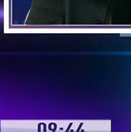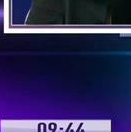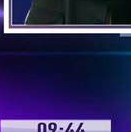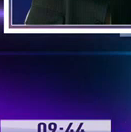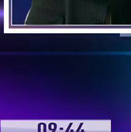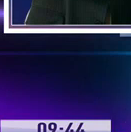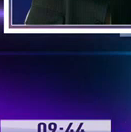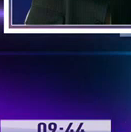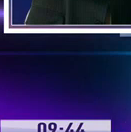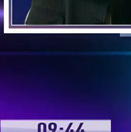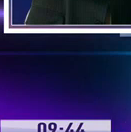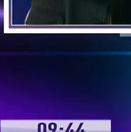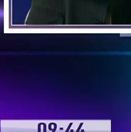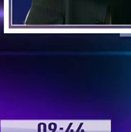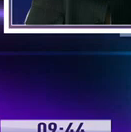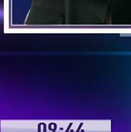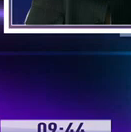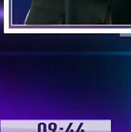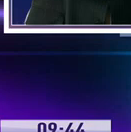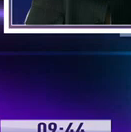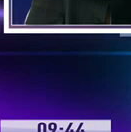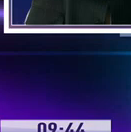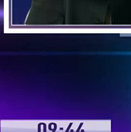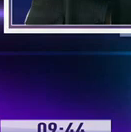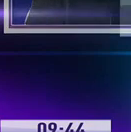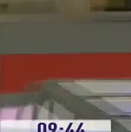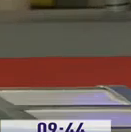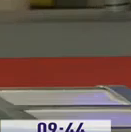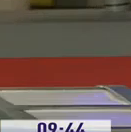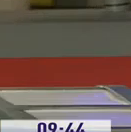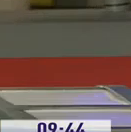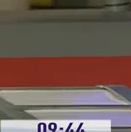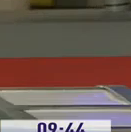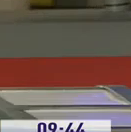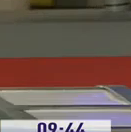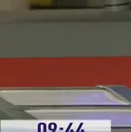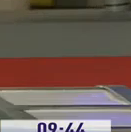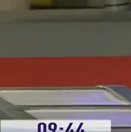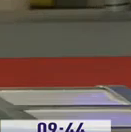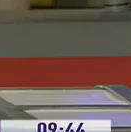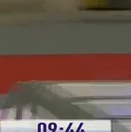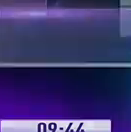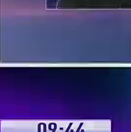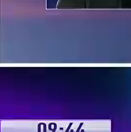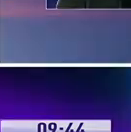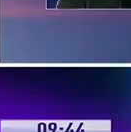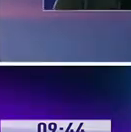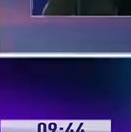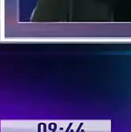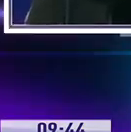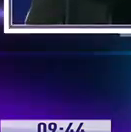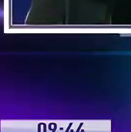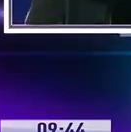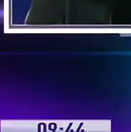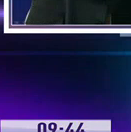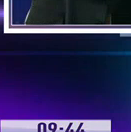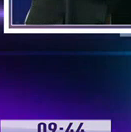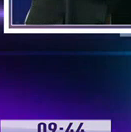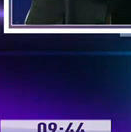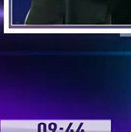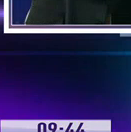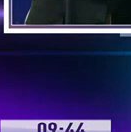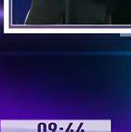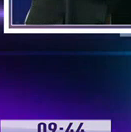constante. El embajador Enrique Ponce de León, un abrazo, embajador. Un abrazo, Roberto, un abrazo a todos los compatriotas, a ti uno